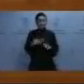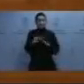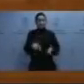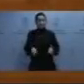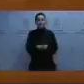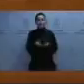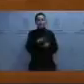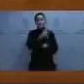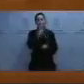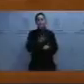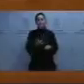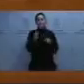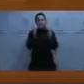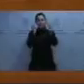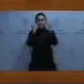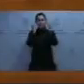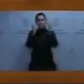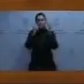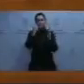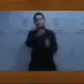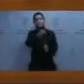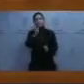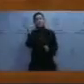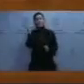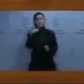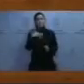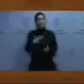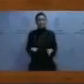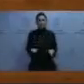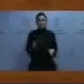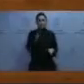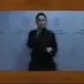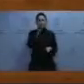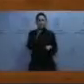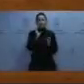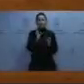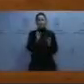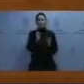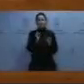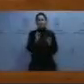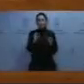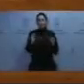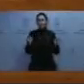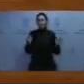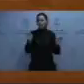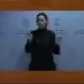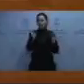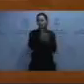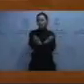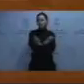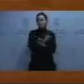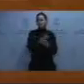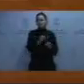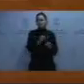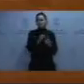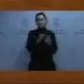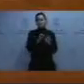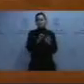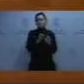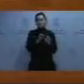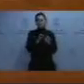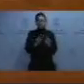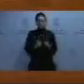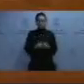vulgar y poco original, nada más lejos de la realidad. Un problema muy manido, muy trillado en esta